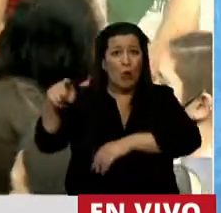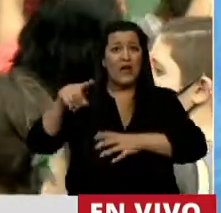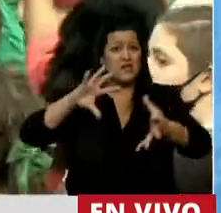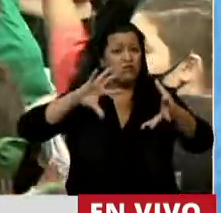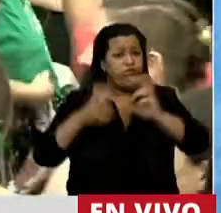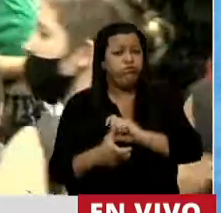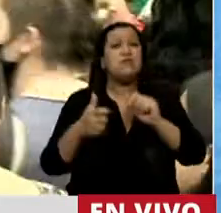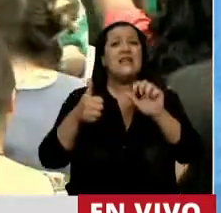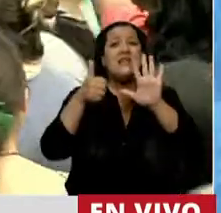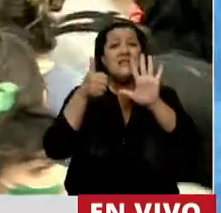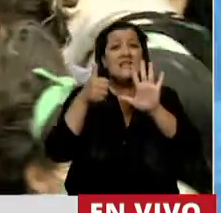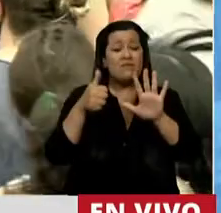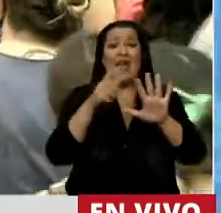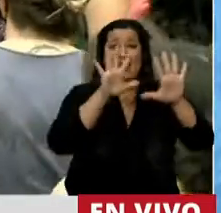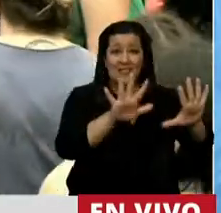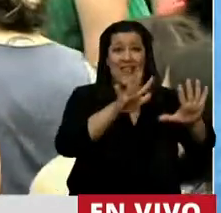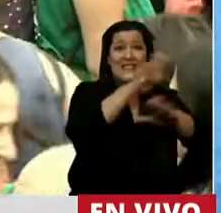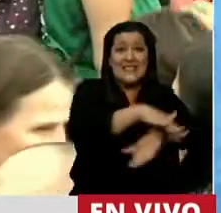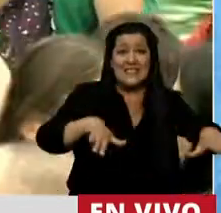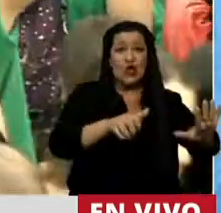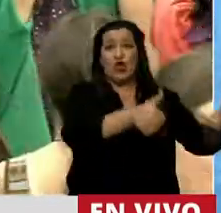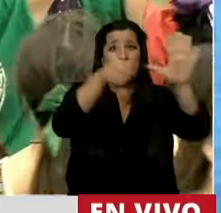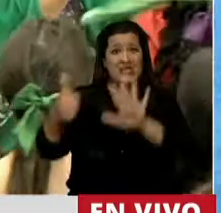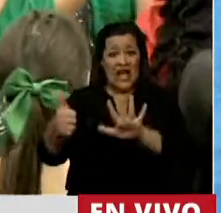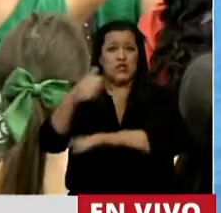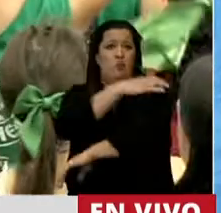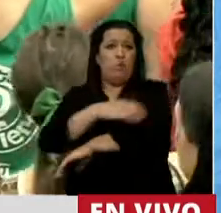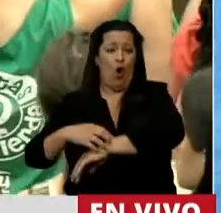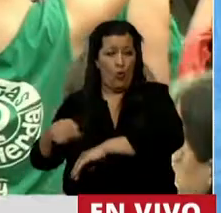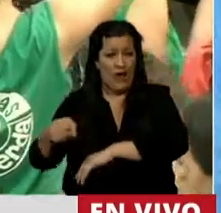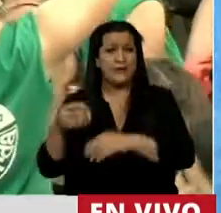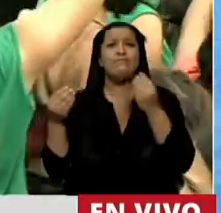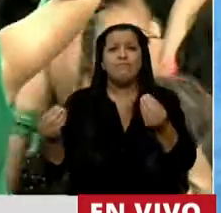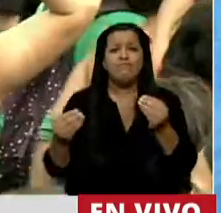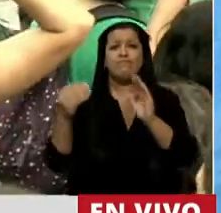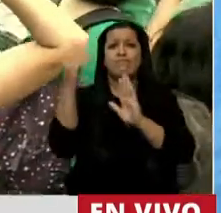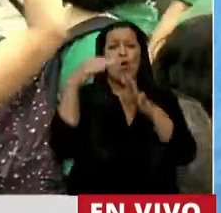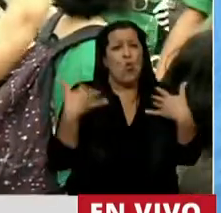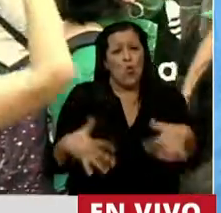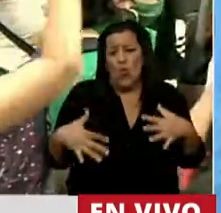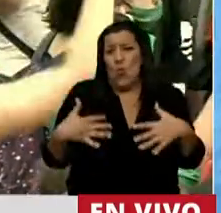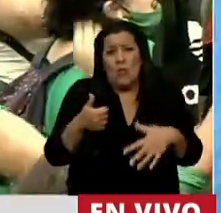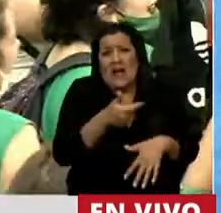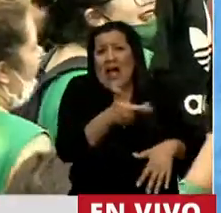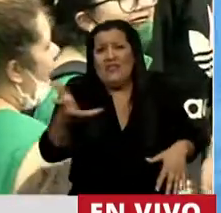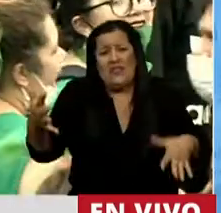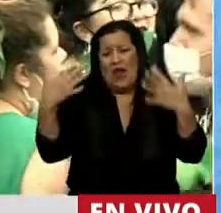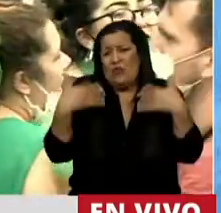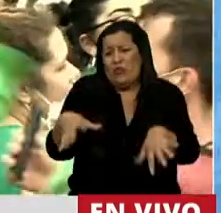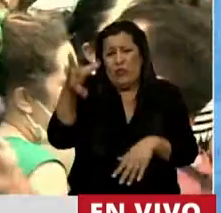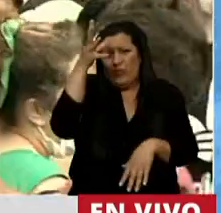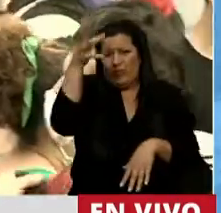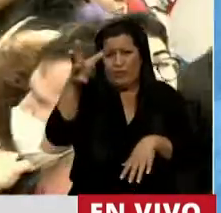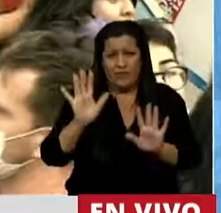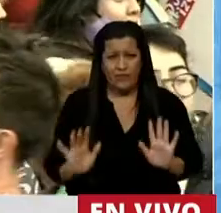a 6 de cada 10 chicos en el país. Se trata del registro más alto de la última década.